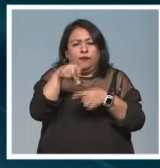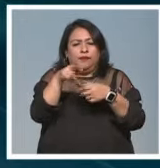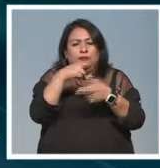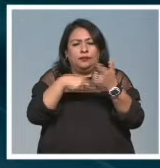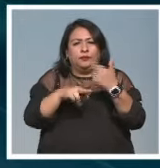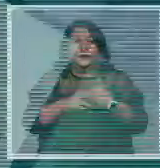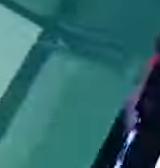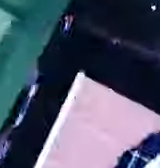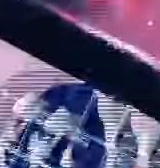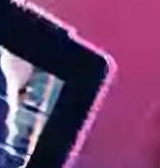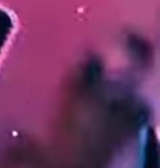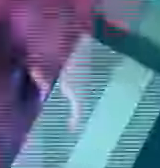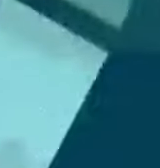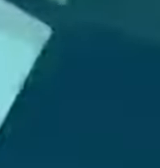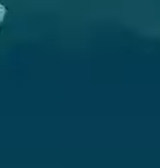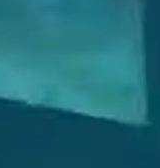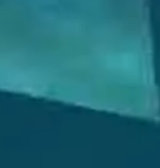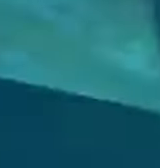regresamos.